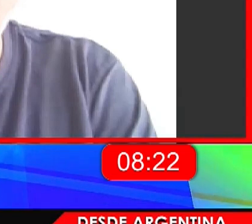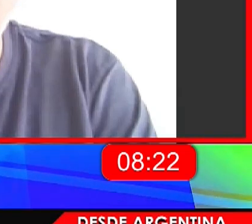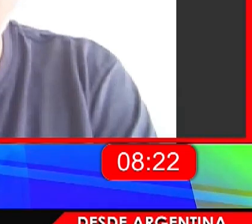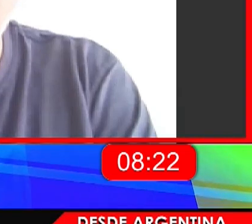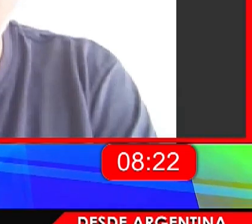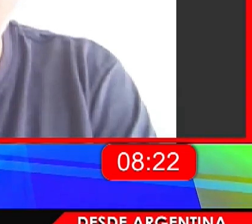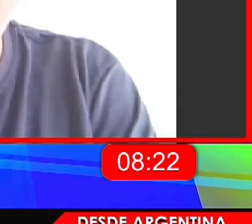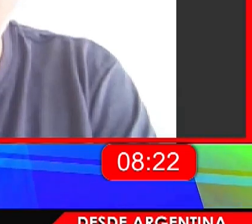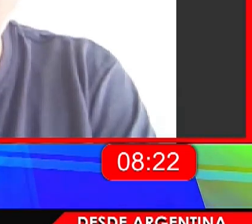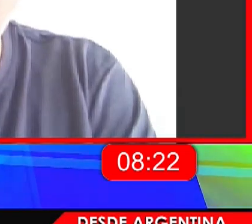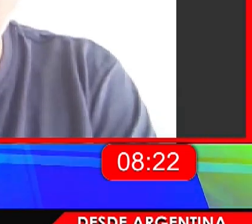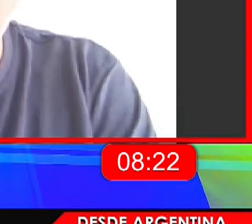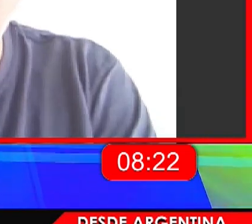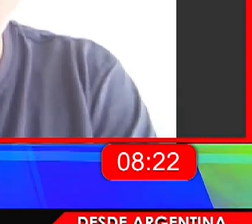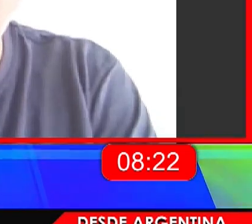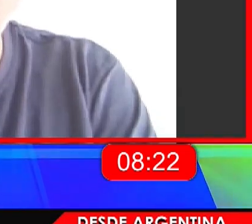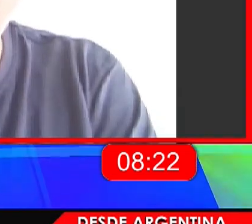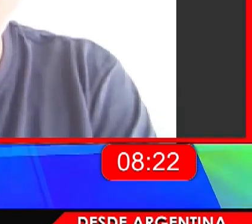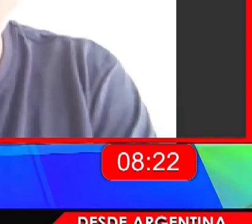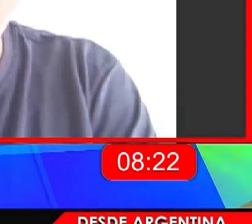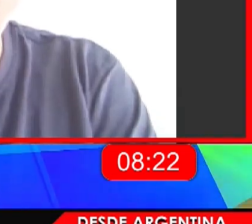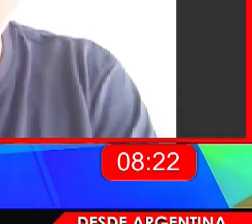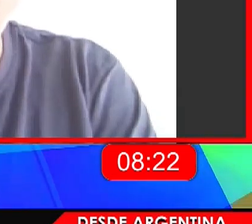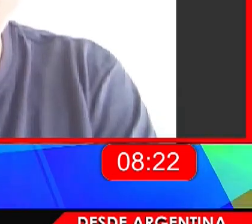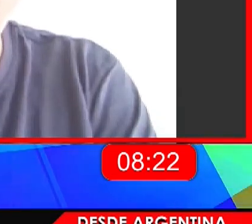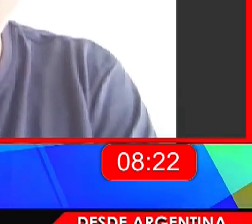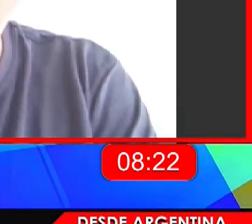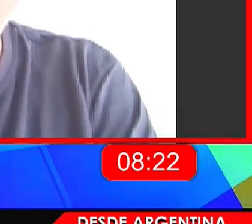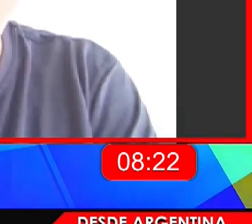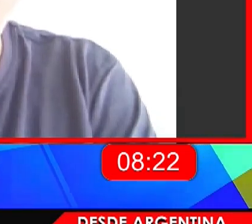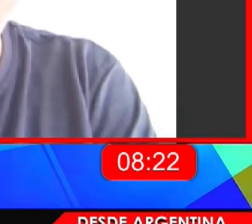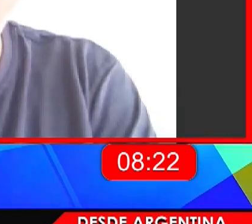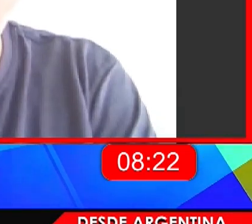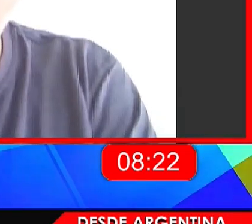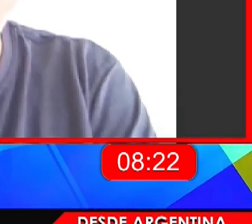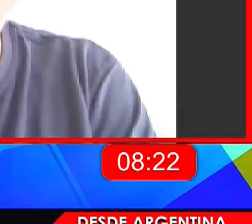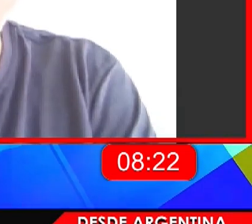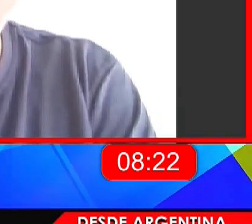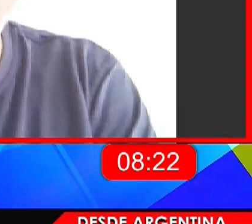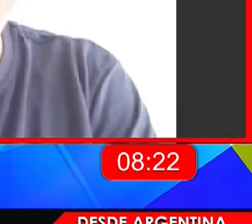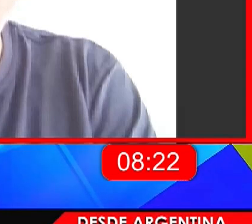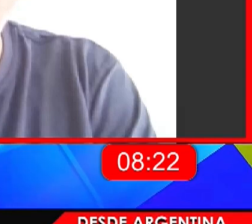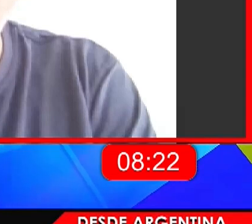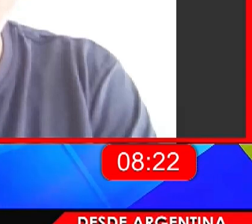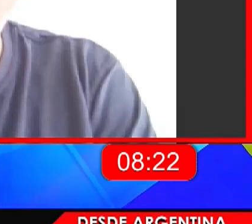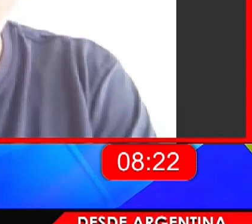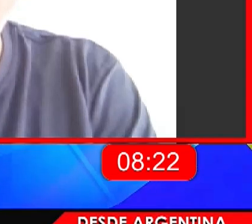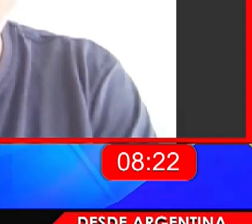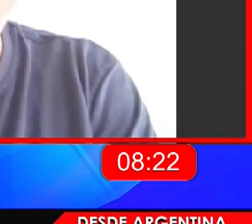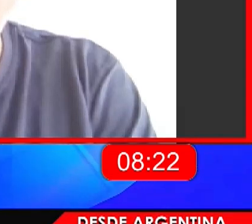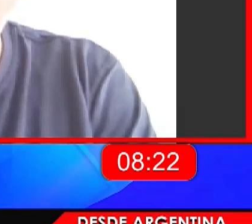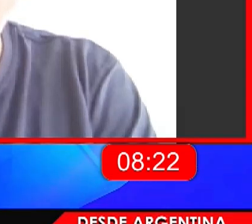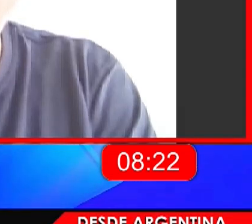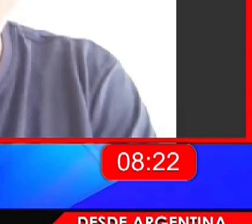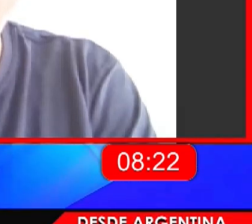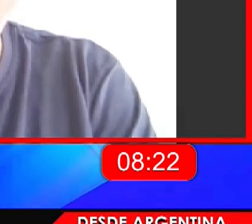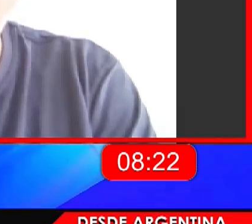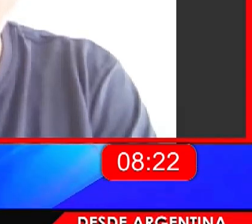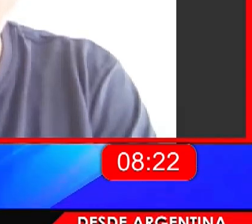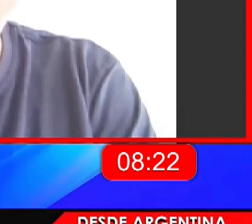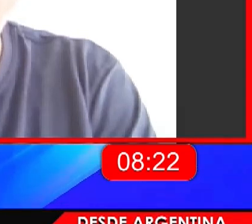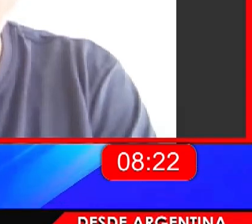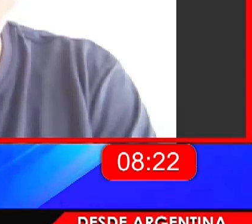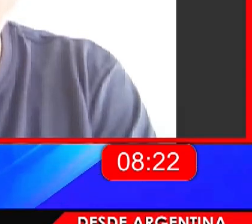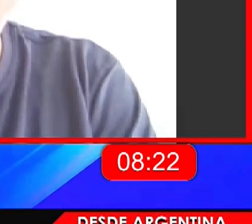se ha iniciado una nueva era, es decir, no hay plata en la Argentina. Vamos a ahorrar, a raíz de ello, vamos a bajar